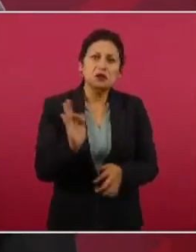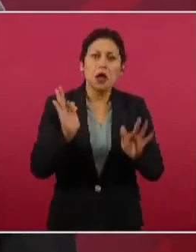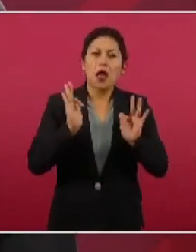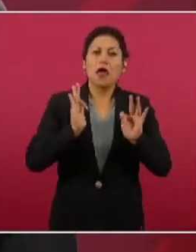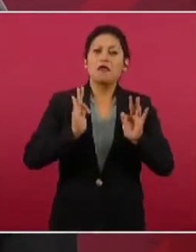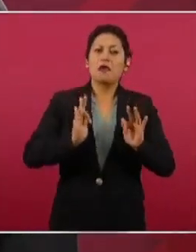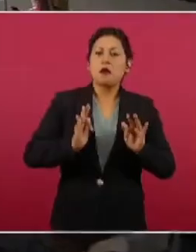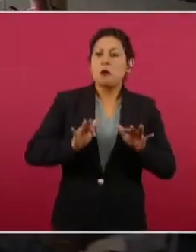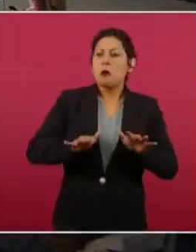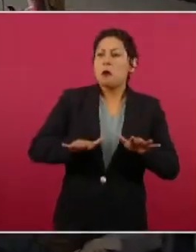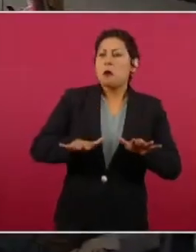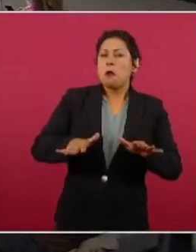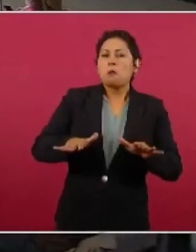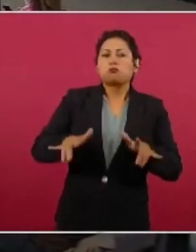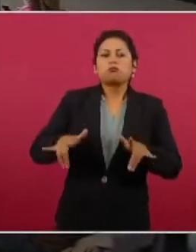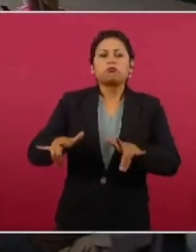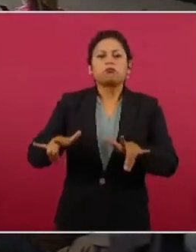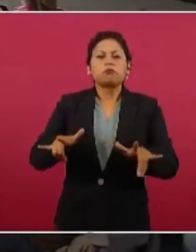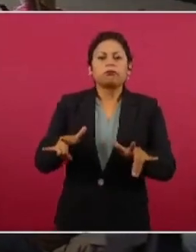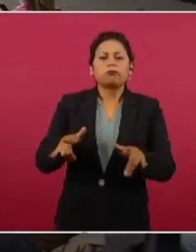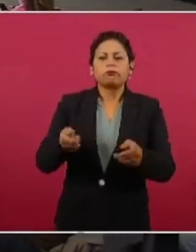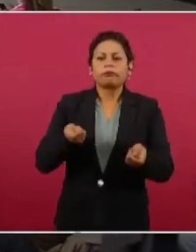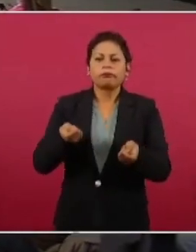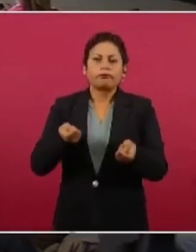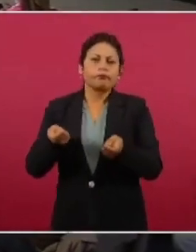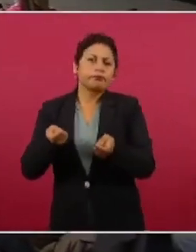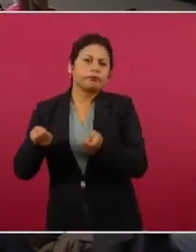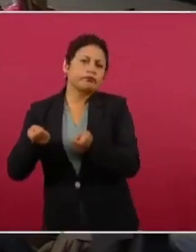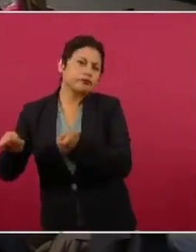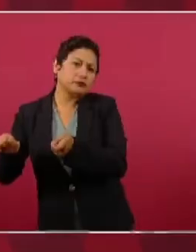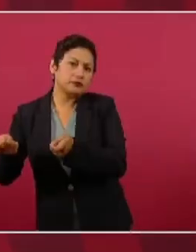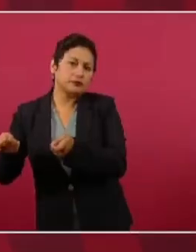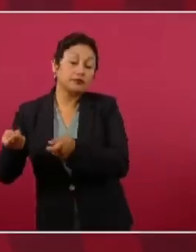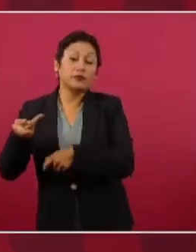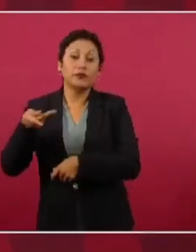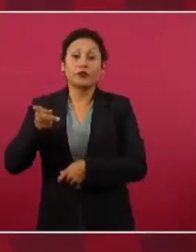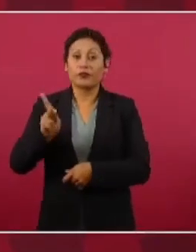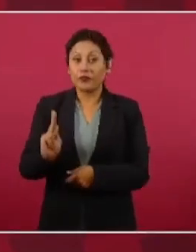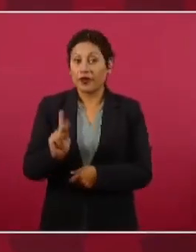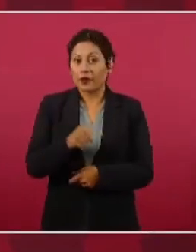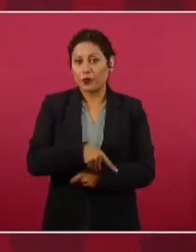¿no? Y no contaba con lo de